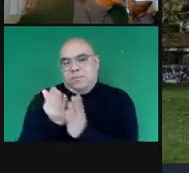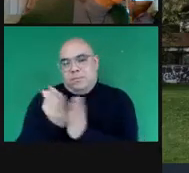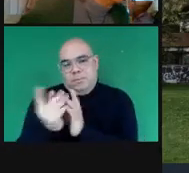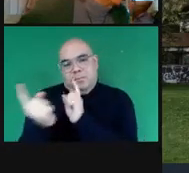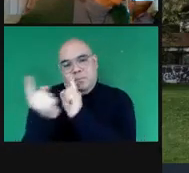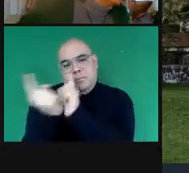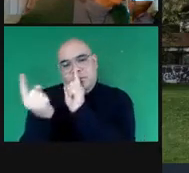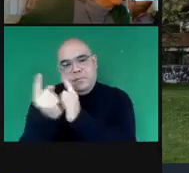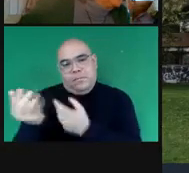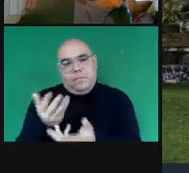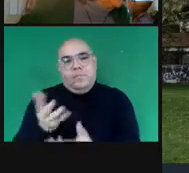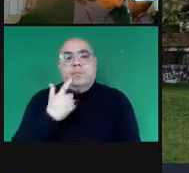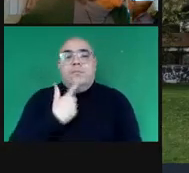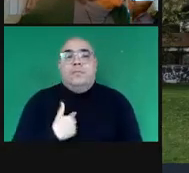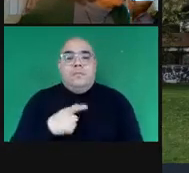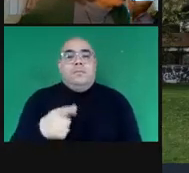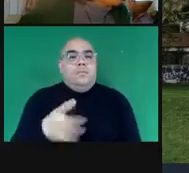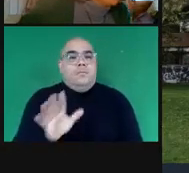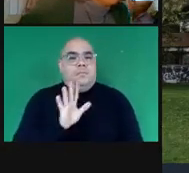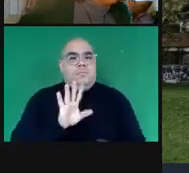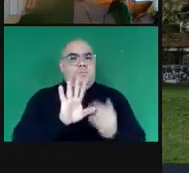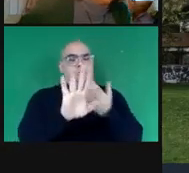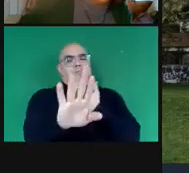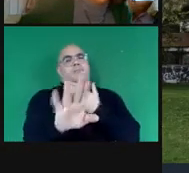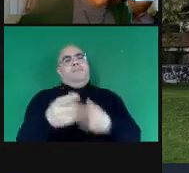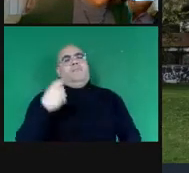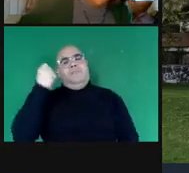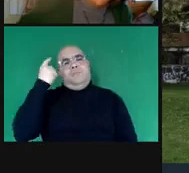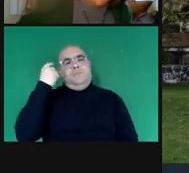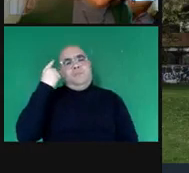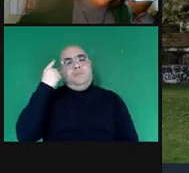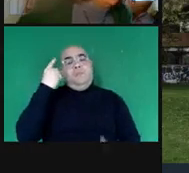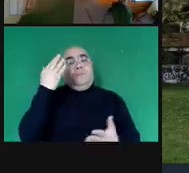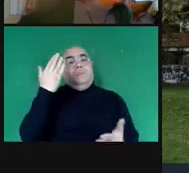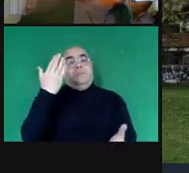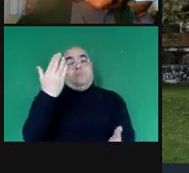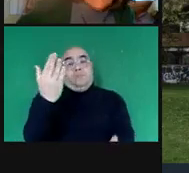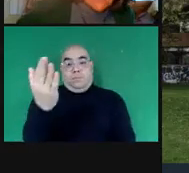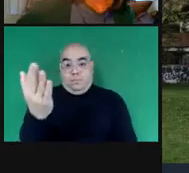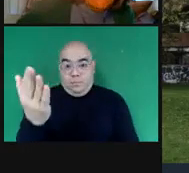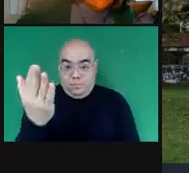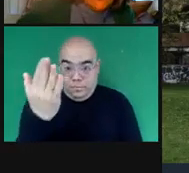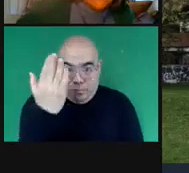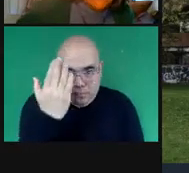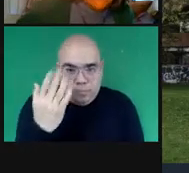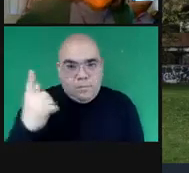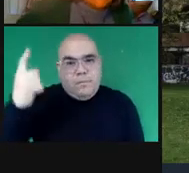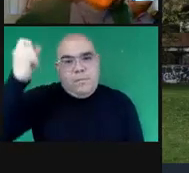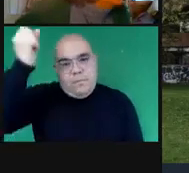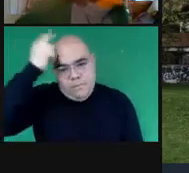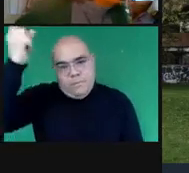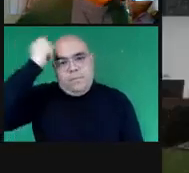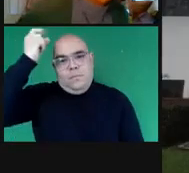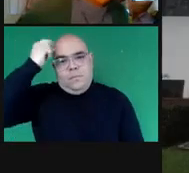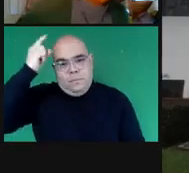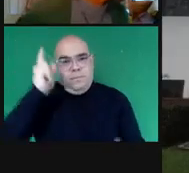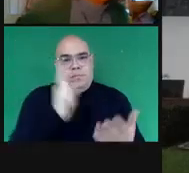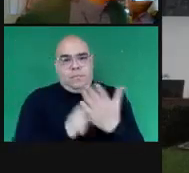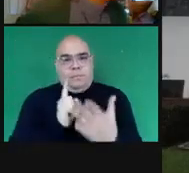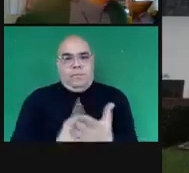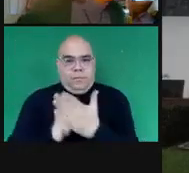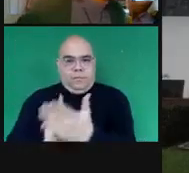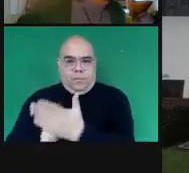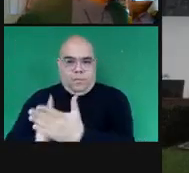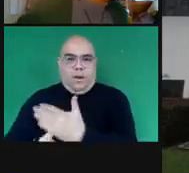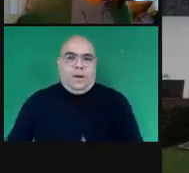De lejos uno los ve y no los entiende, pero cuando nos acercamos, tenemos la razón.